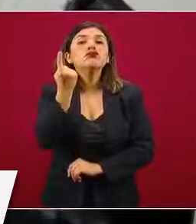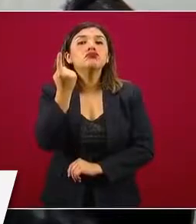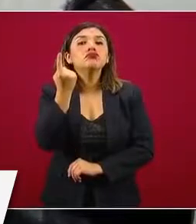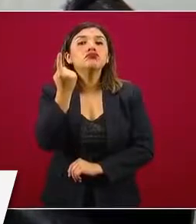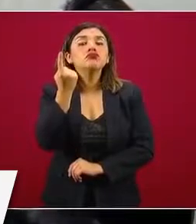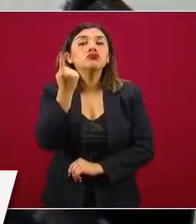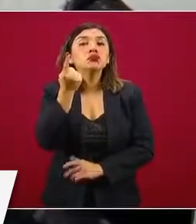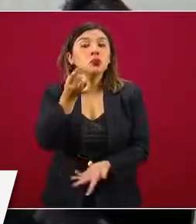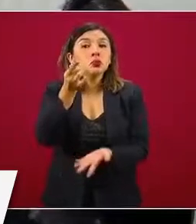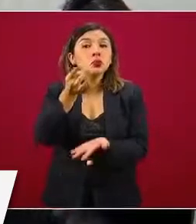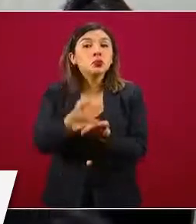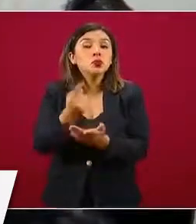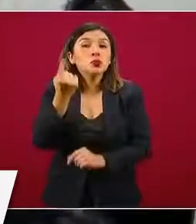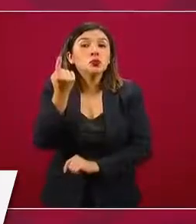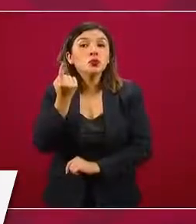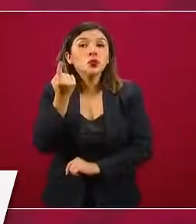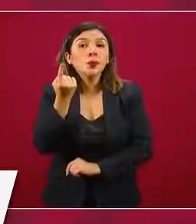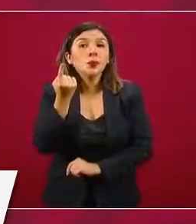una sola